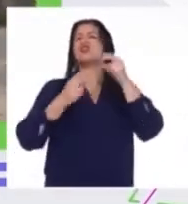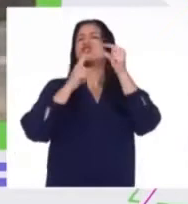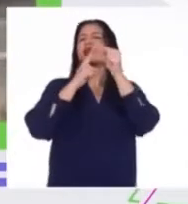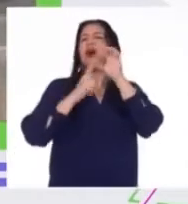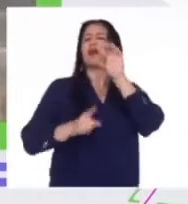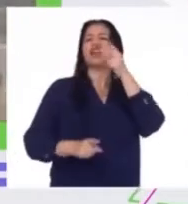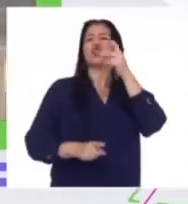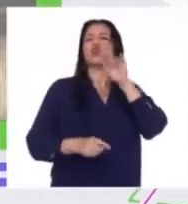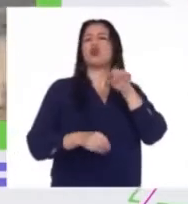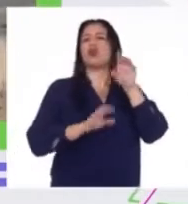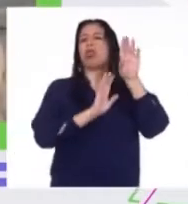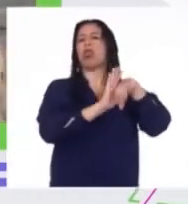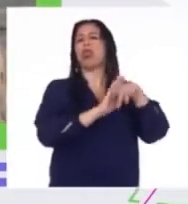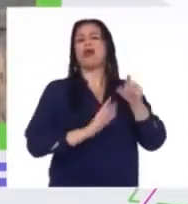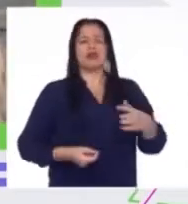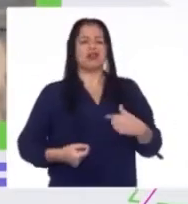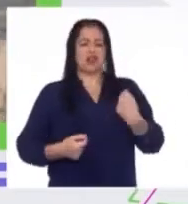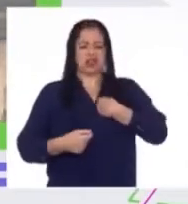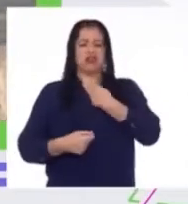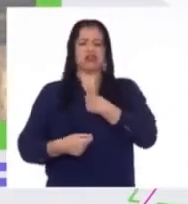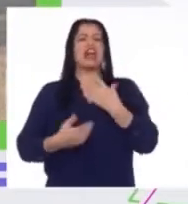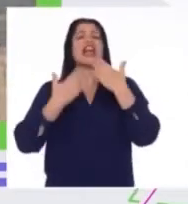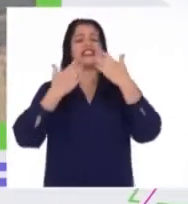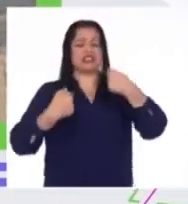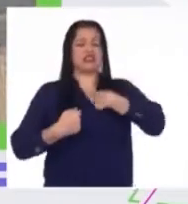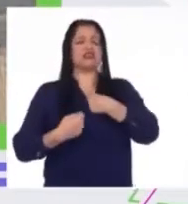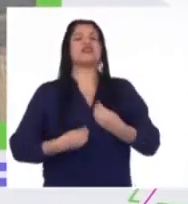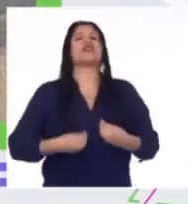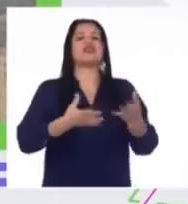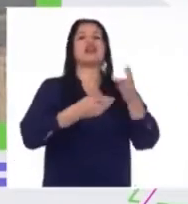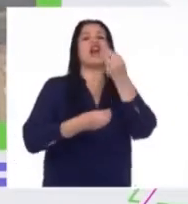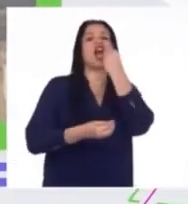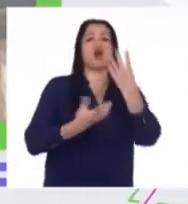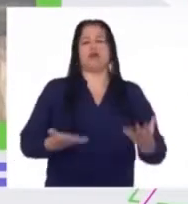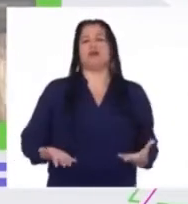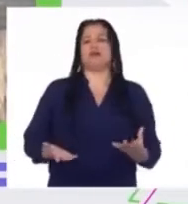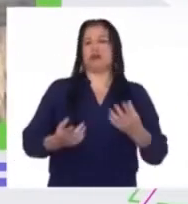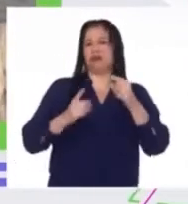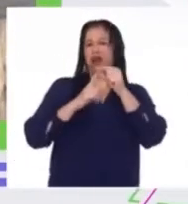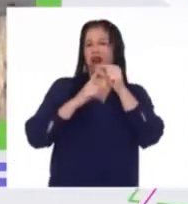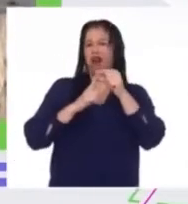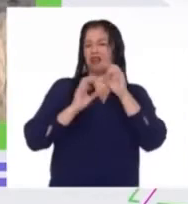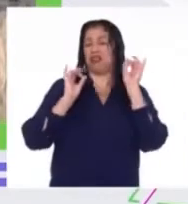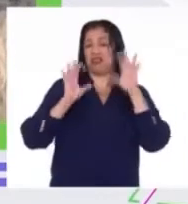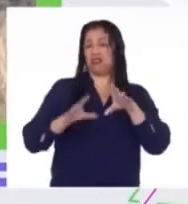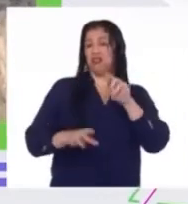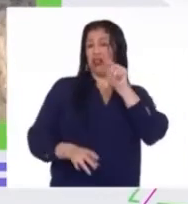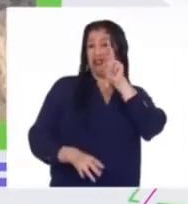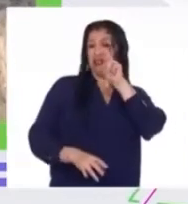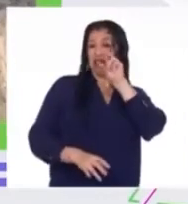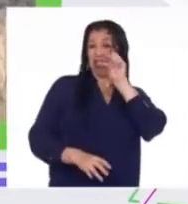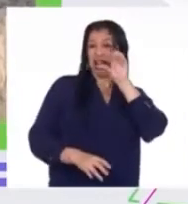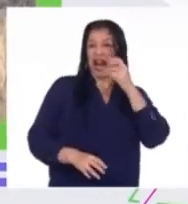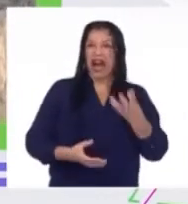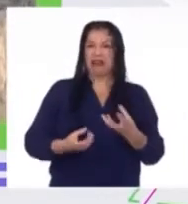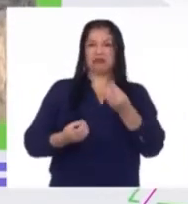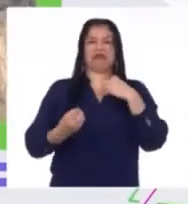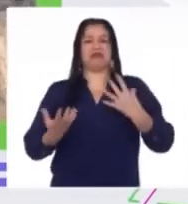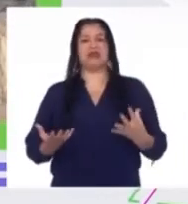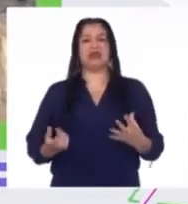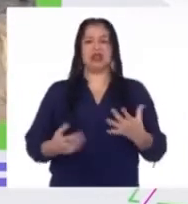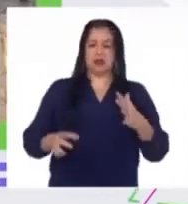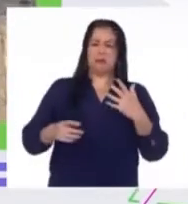ustedes les damos de tragar, así lo dijo, disculpa la palabra, así dijo. Así yo me siento de